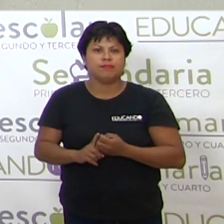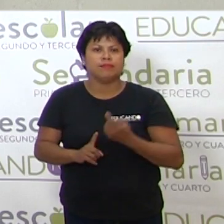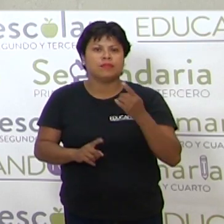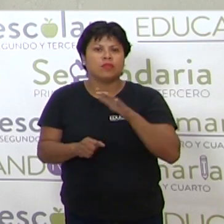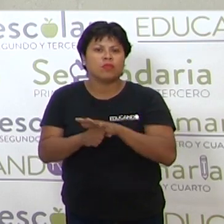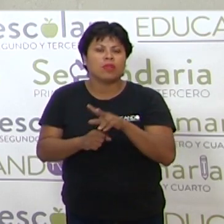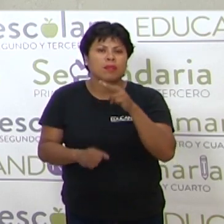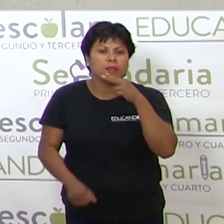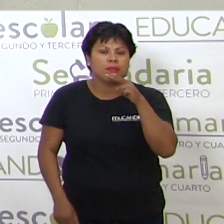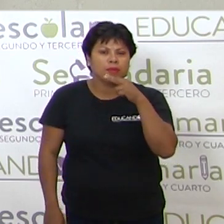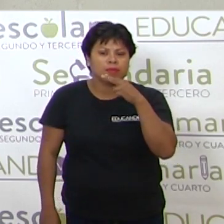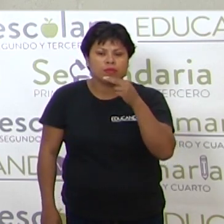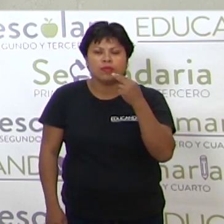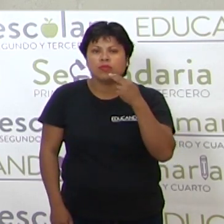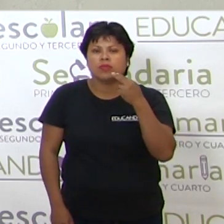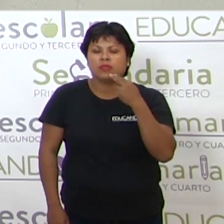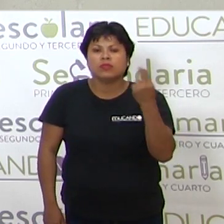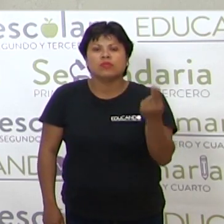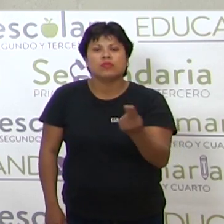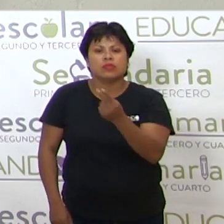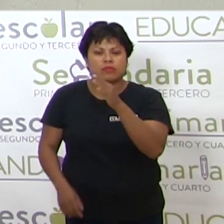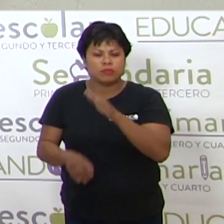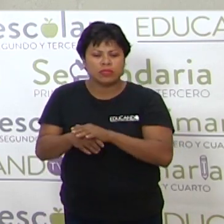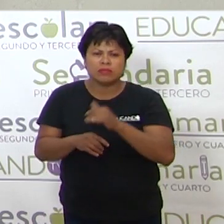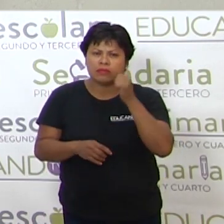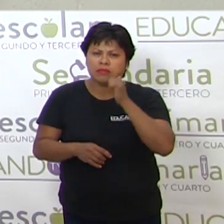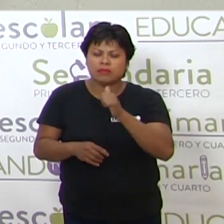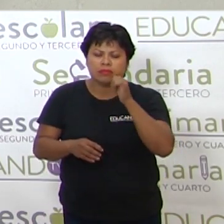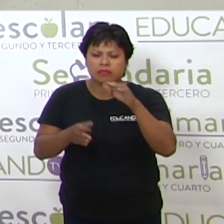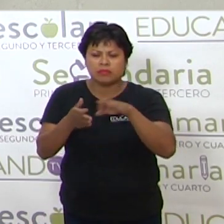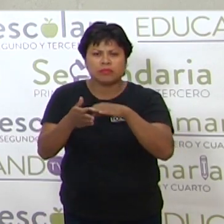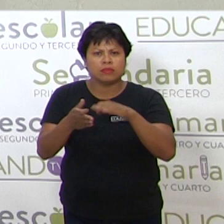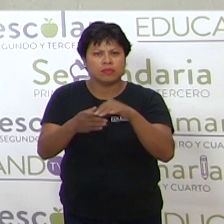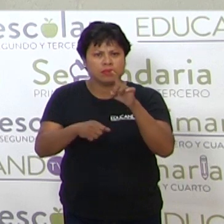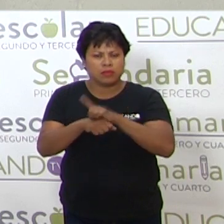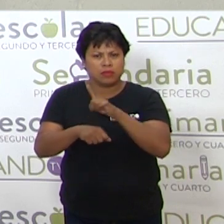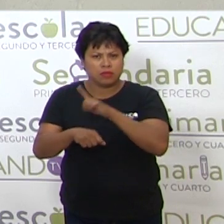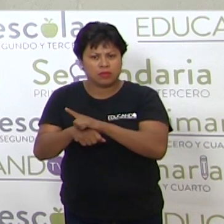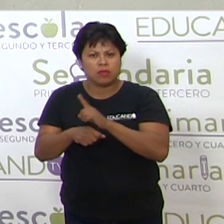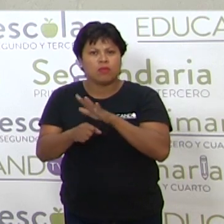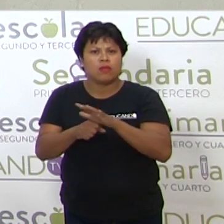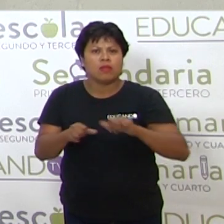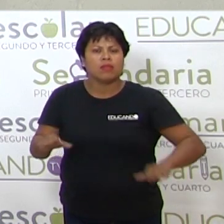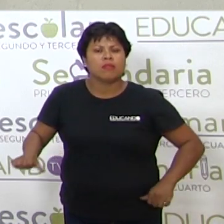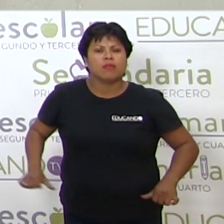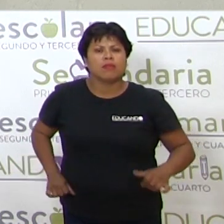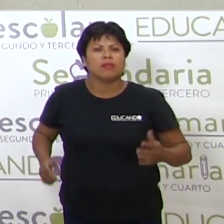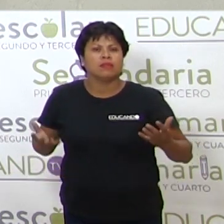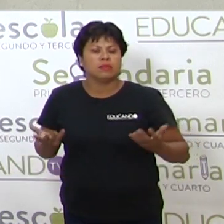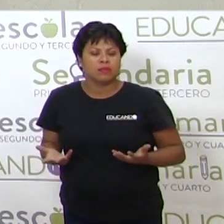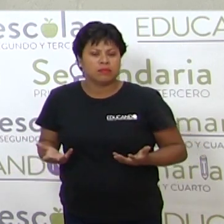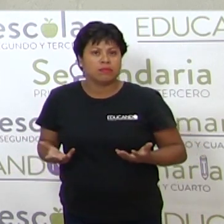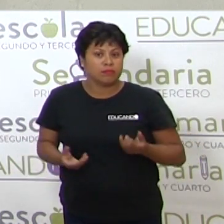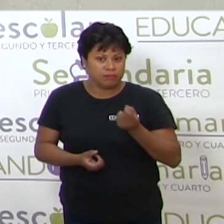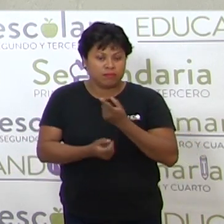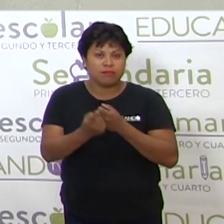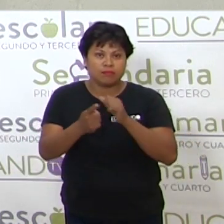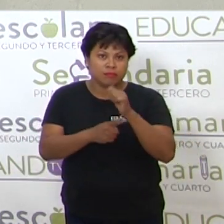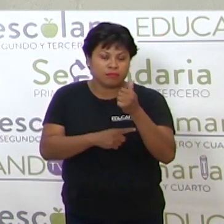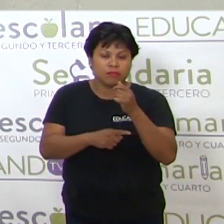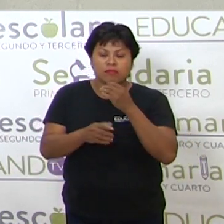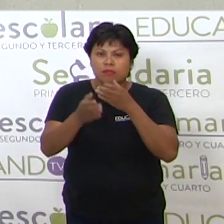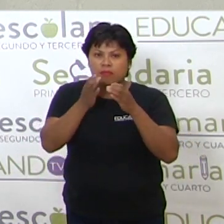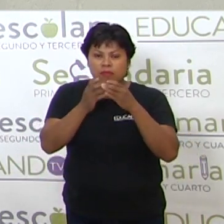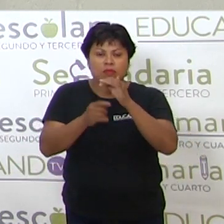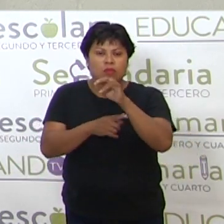verbos utilizan ustedes con más frecuencia durante el día qué actividades realizan algunos otros que nos comentó